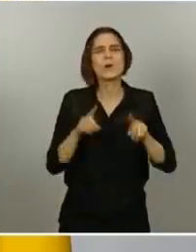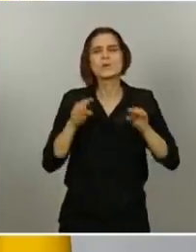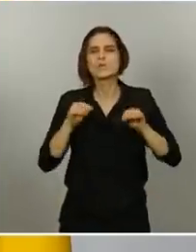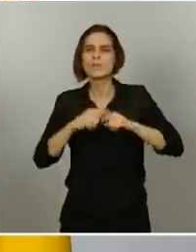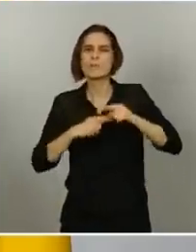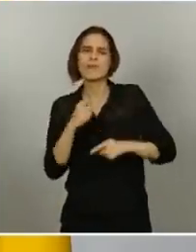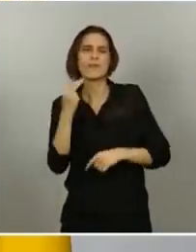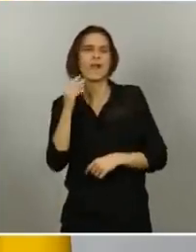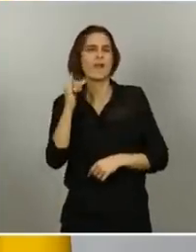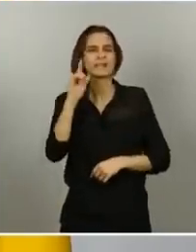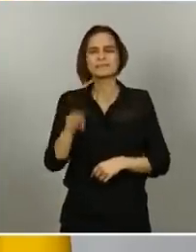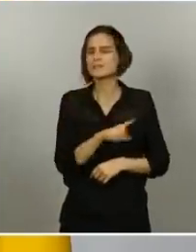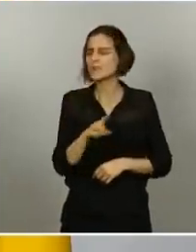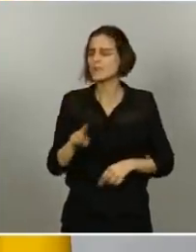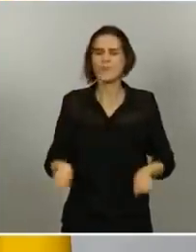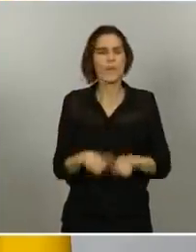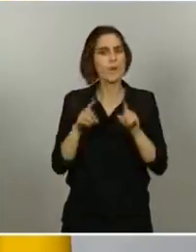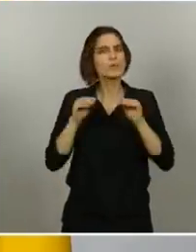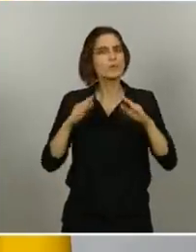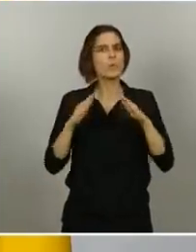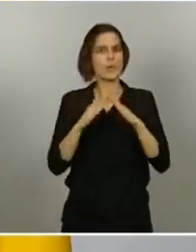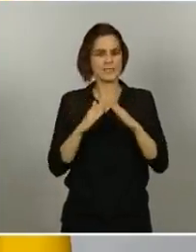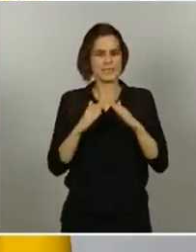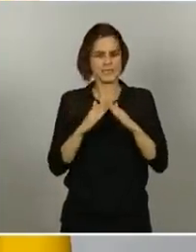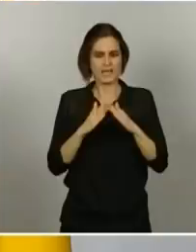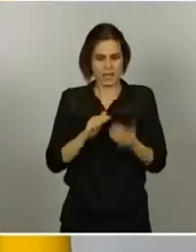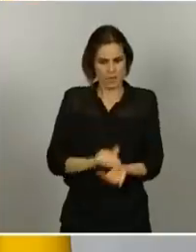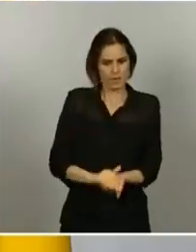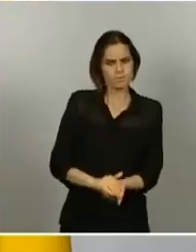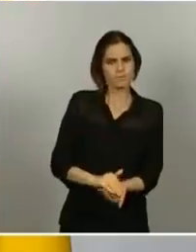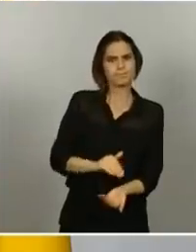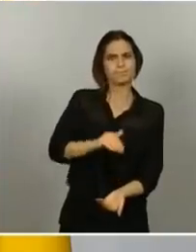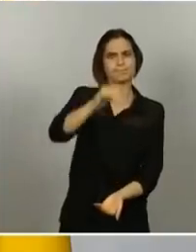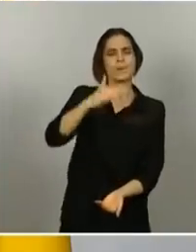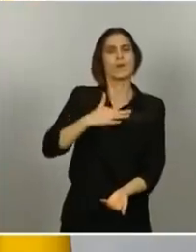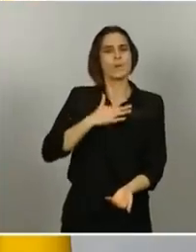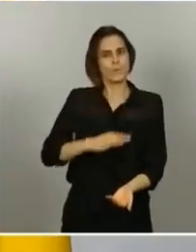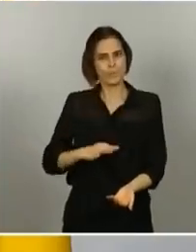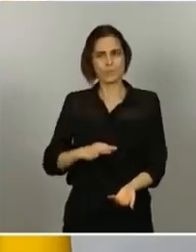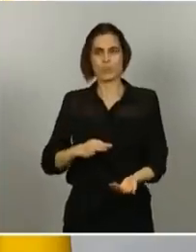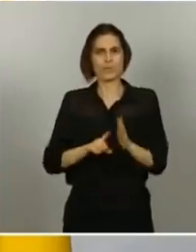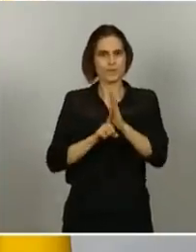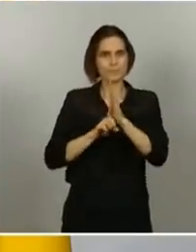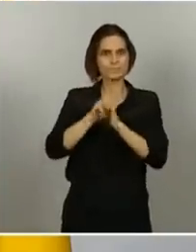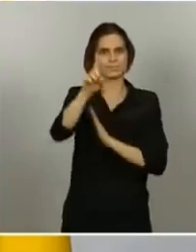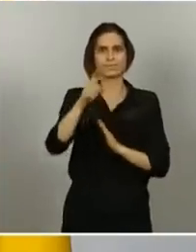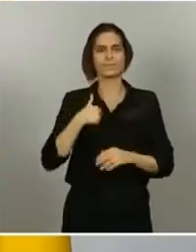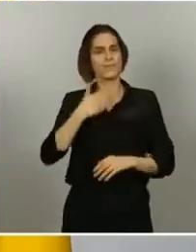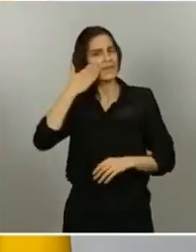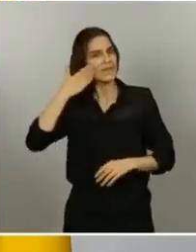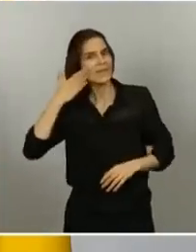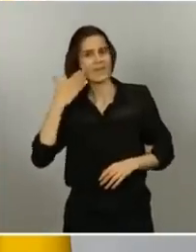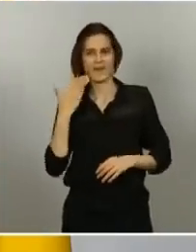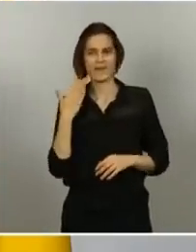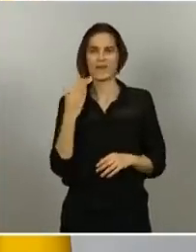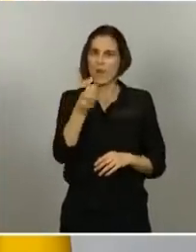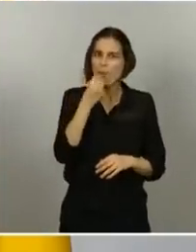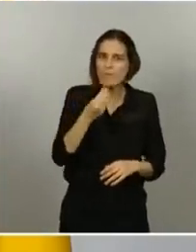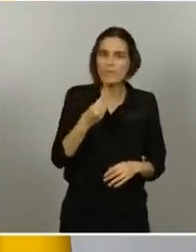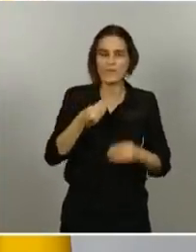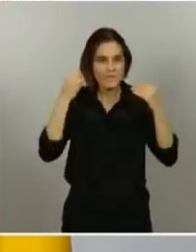hogares que cuenten con unhos niveis mínimos de ingresos para mantener a dignidade pero é que además é unha medida